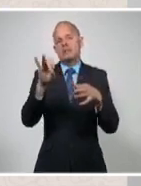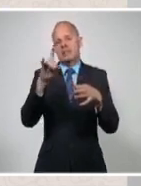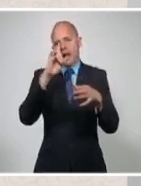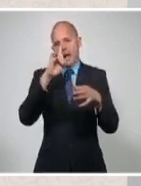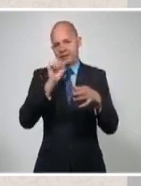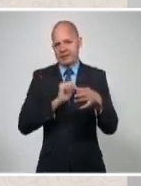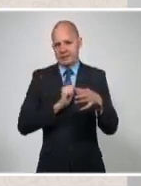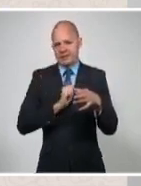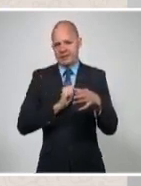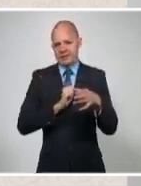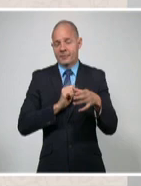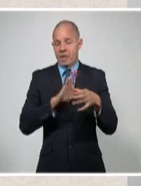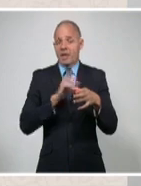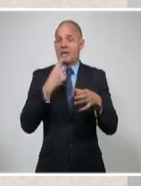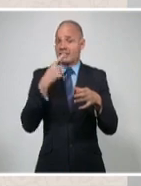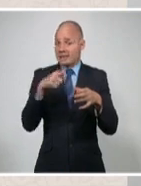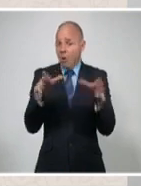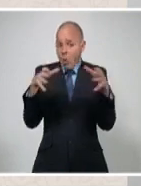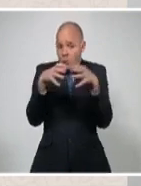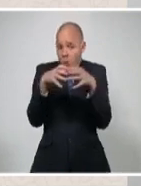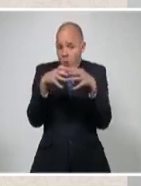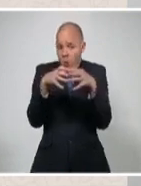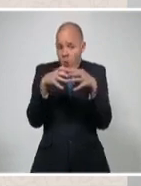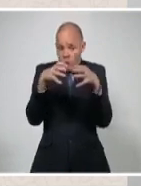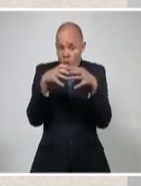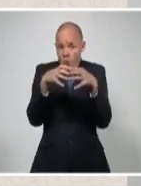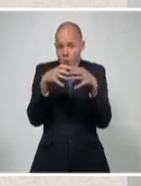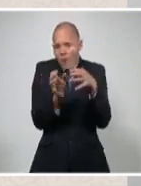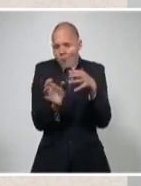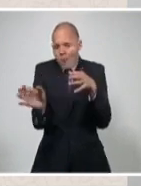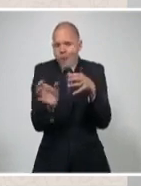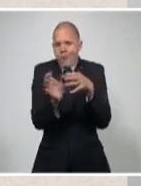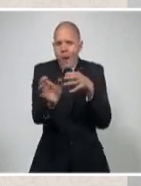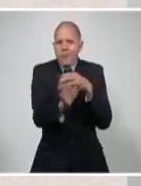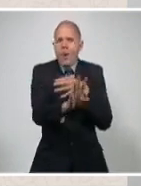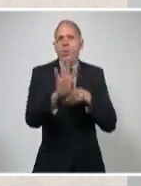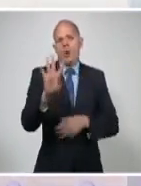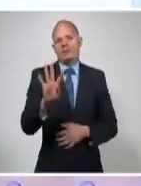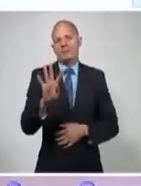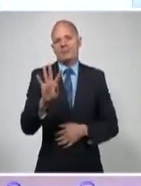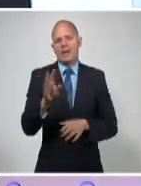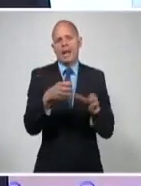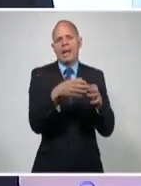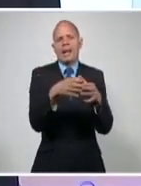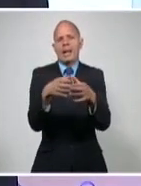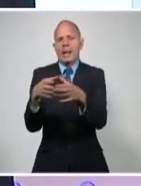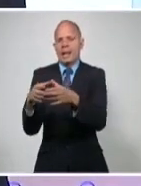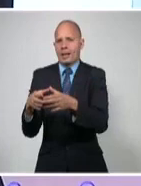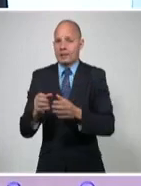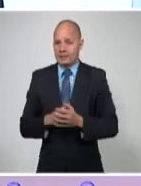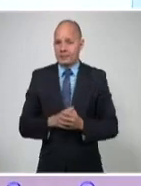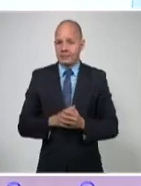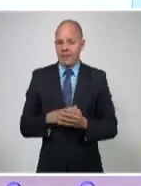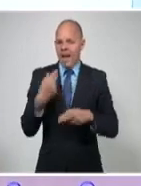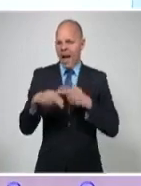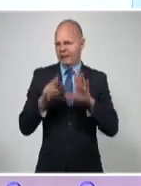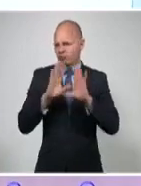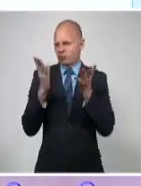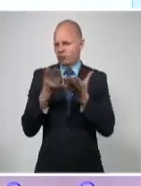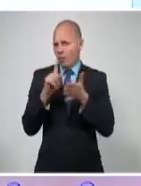se divide, aquí lo explican, en cuatro grupos más pequeños para realizar todas sus